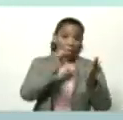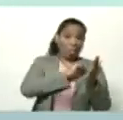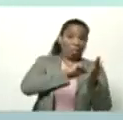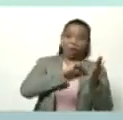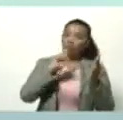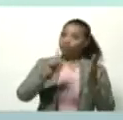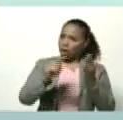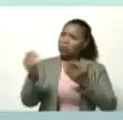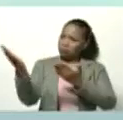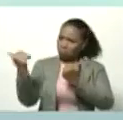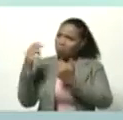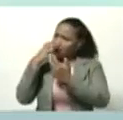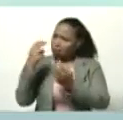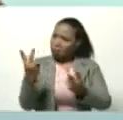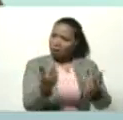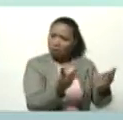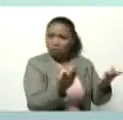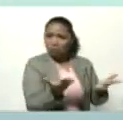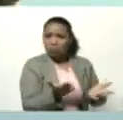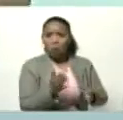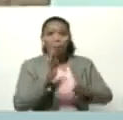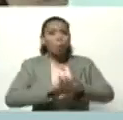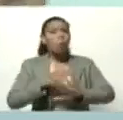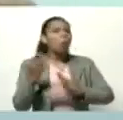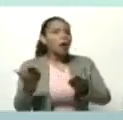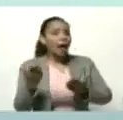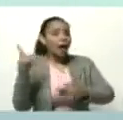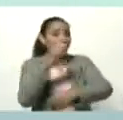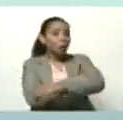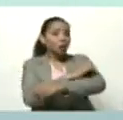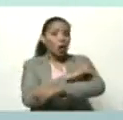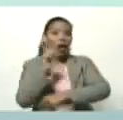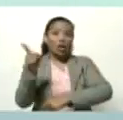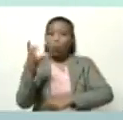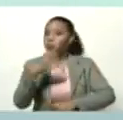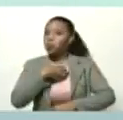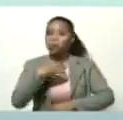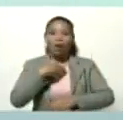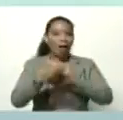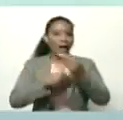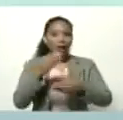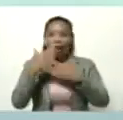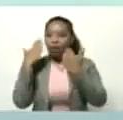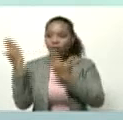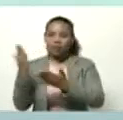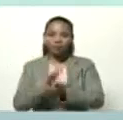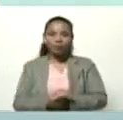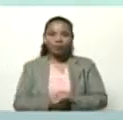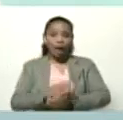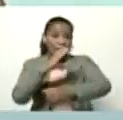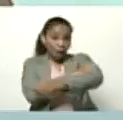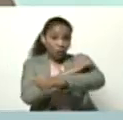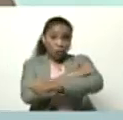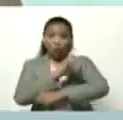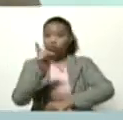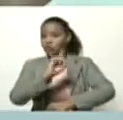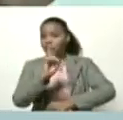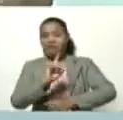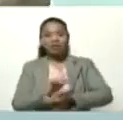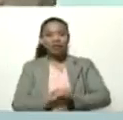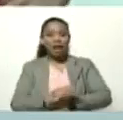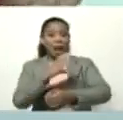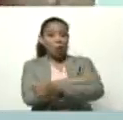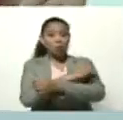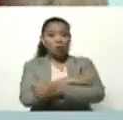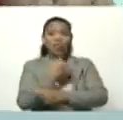eso, démosle la bienvenida. ¿Por qué? Porque en la oposición ellos no pueden hacer eso. En la oposición, no, en la oposición